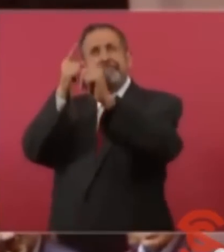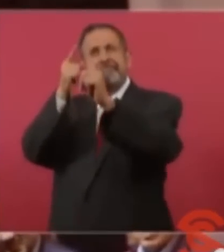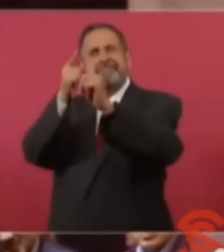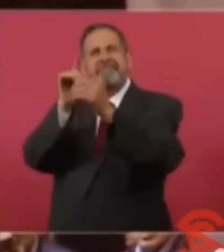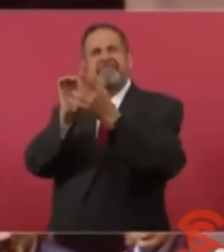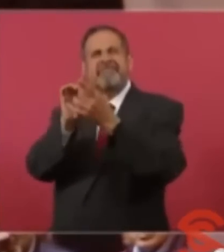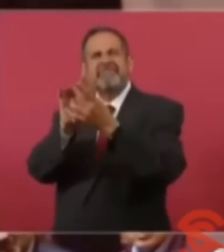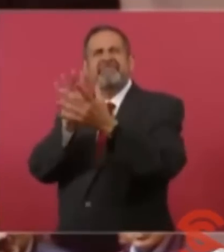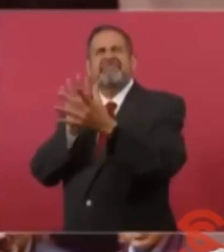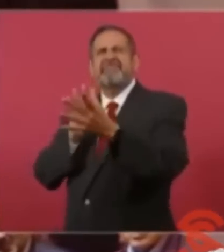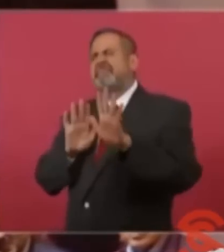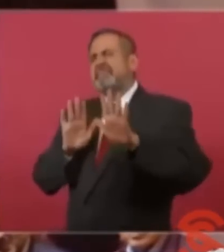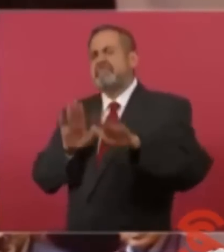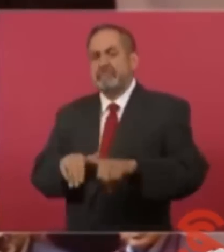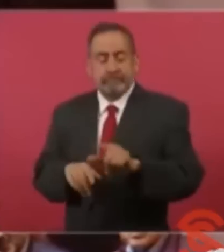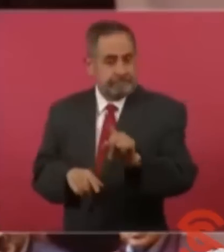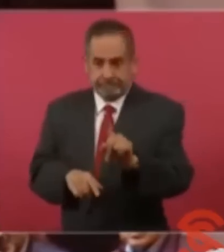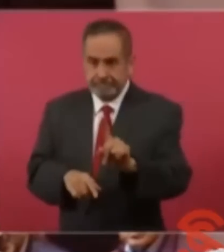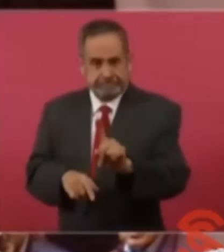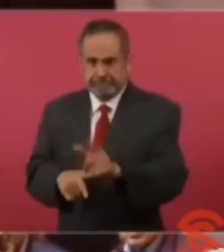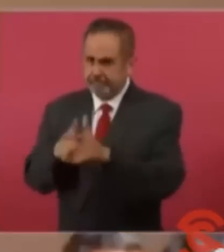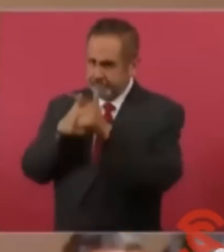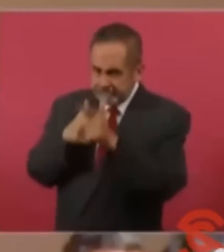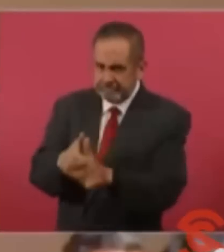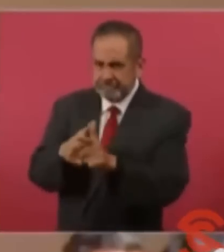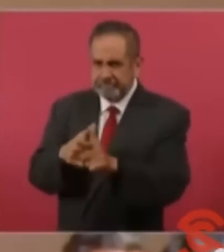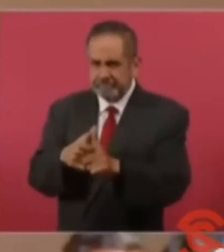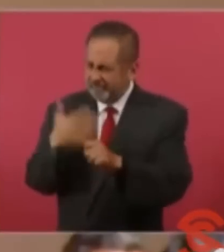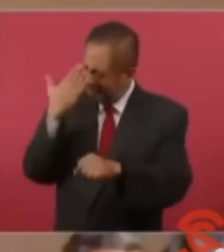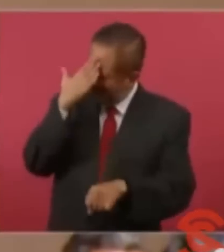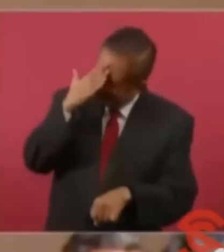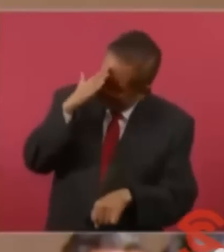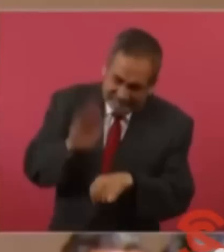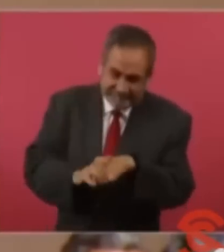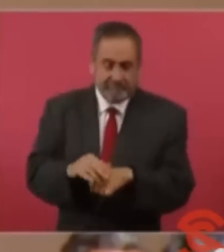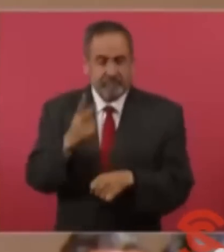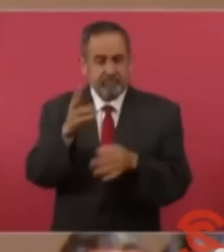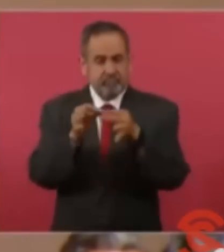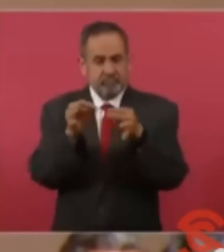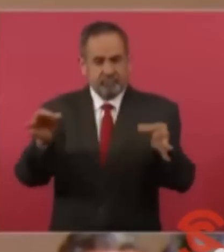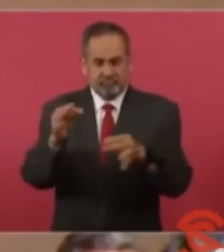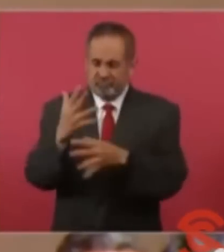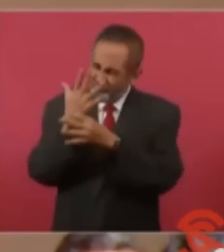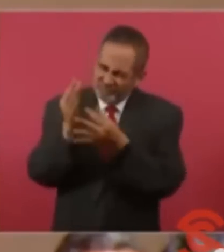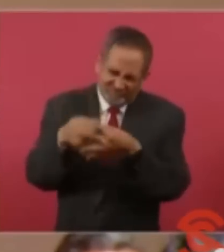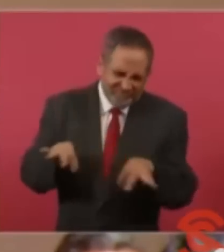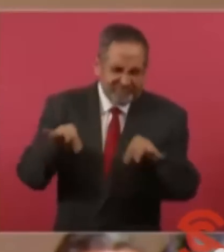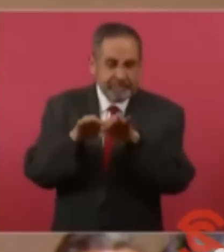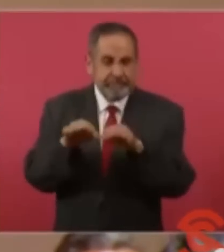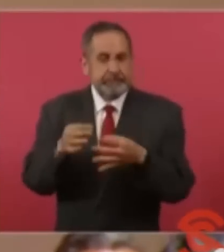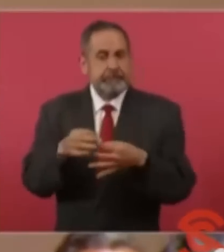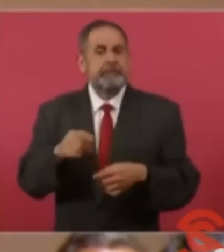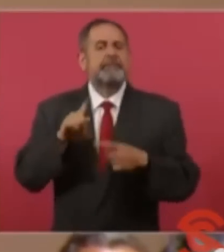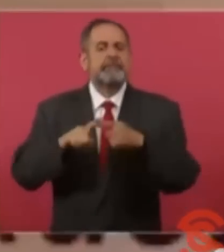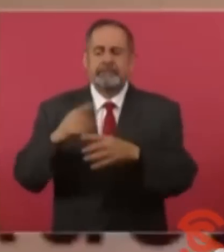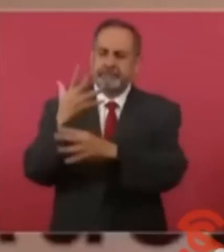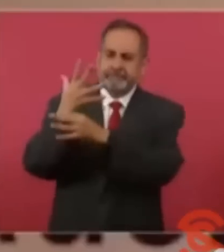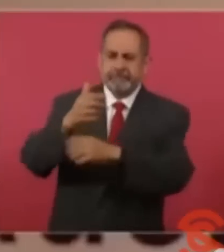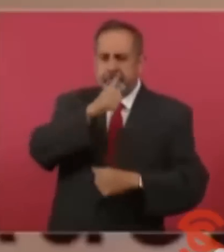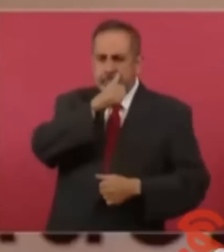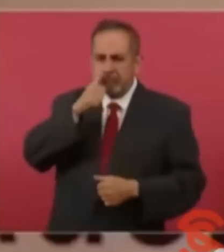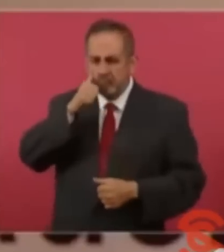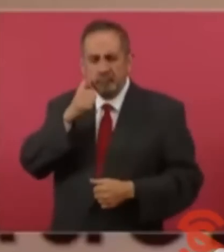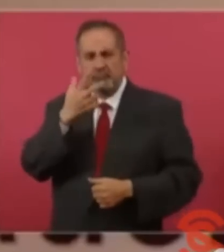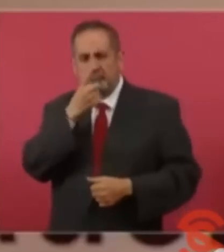y principios y nunca olvidar dos frases pronunciadas por Benito